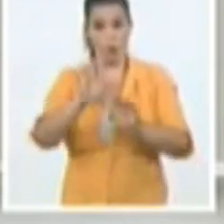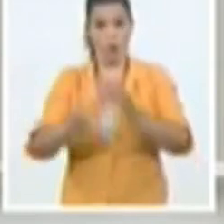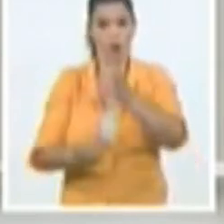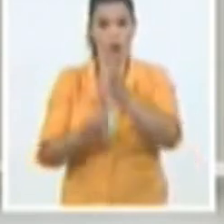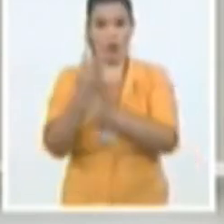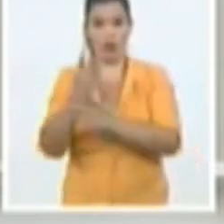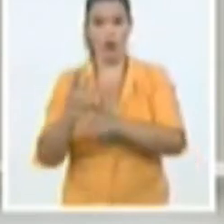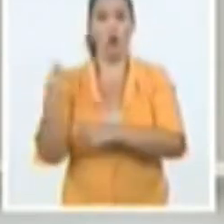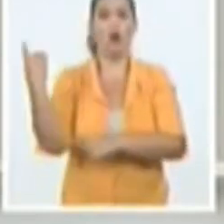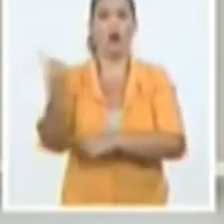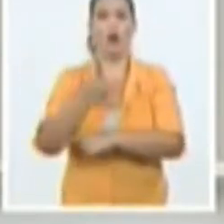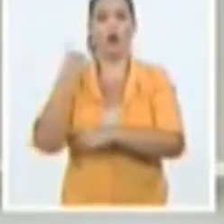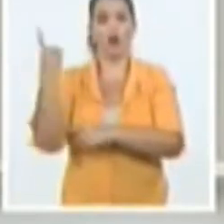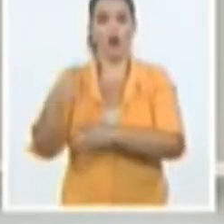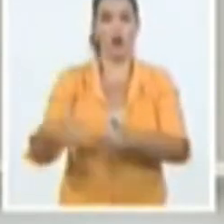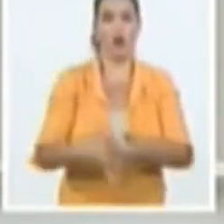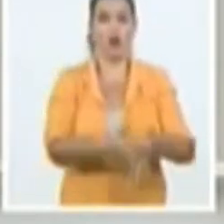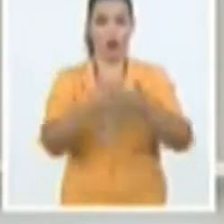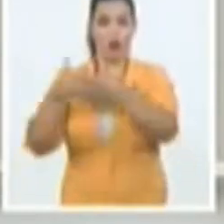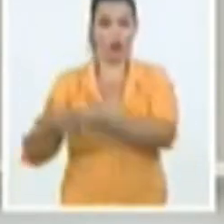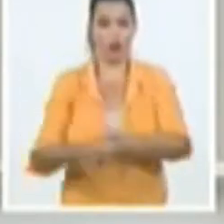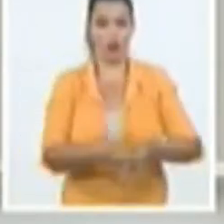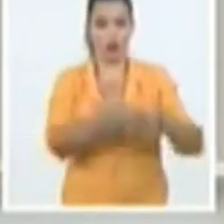Americana recibió